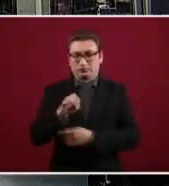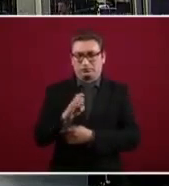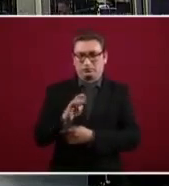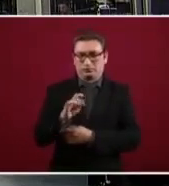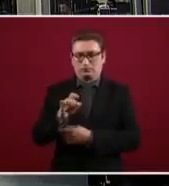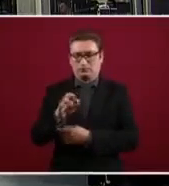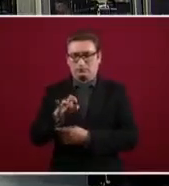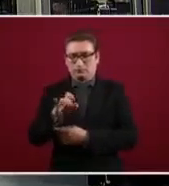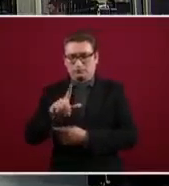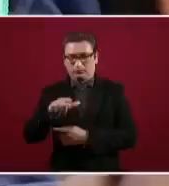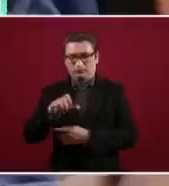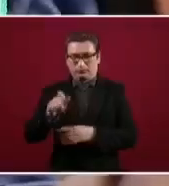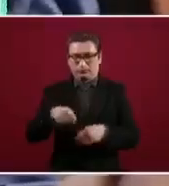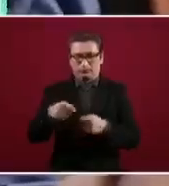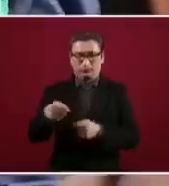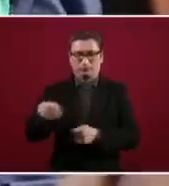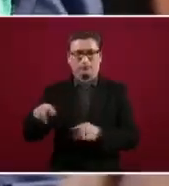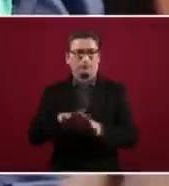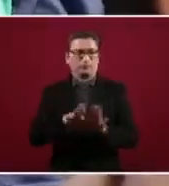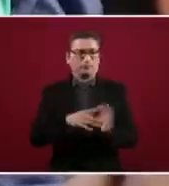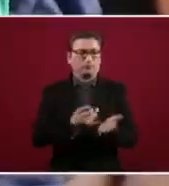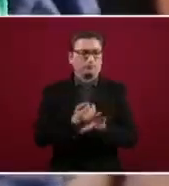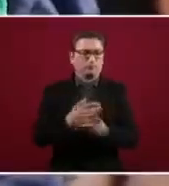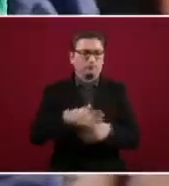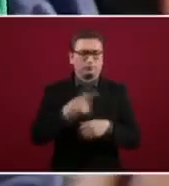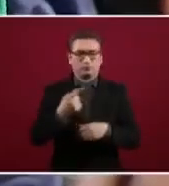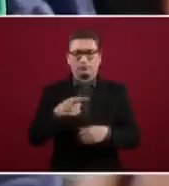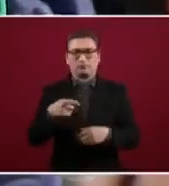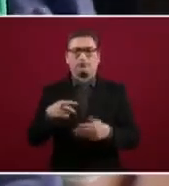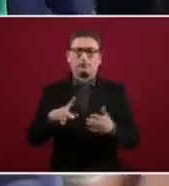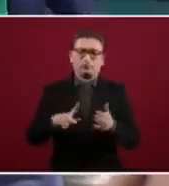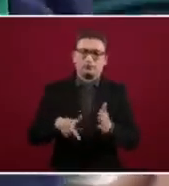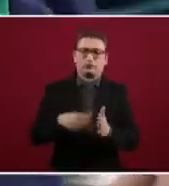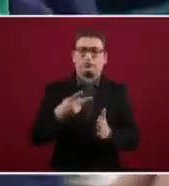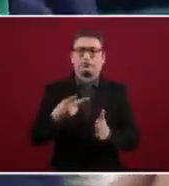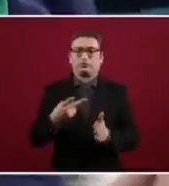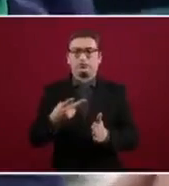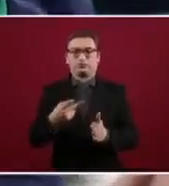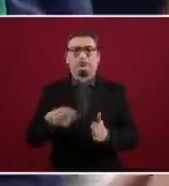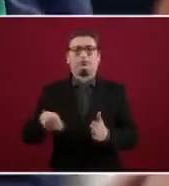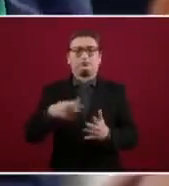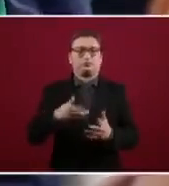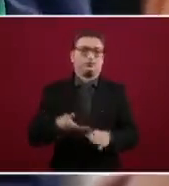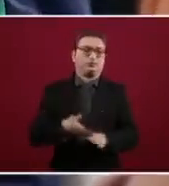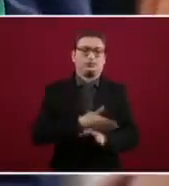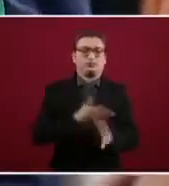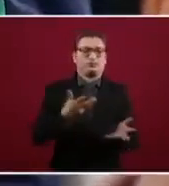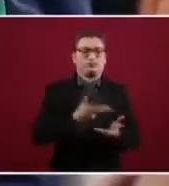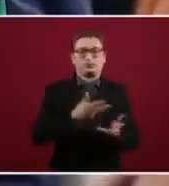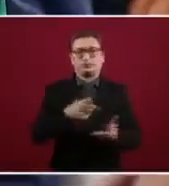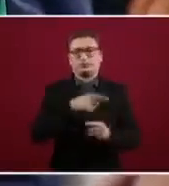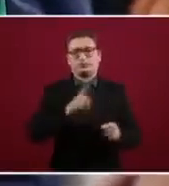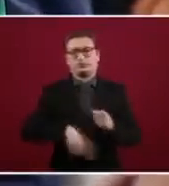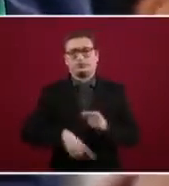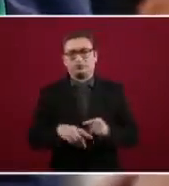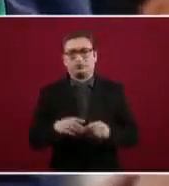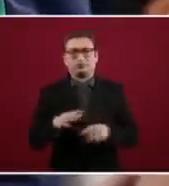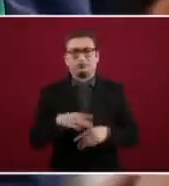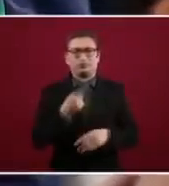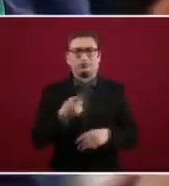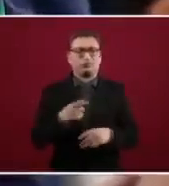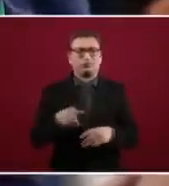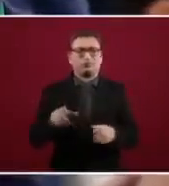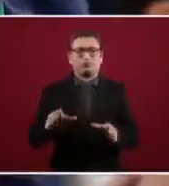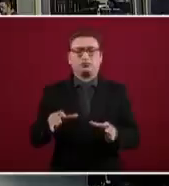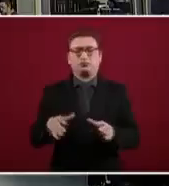cómo fue que tomaron esta decisión y de alguna manera es como revivir pues una práctica que hoy usted erradicó con la desaparición de esta